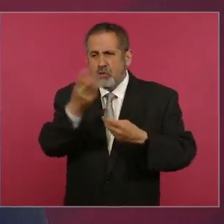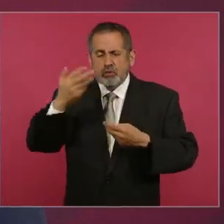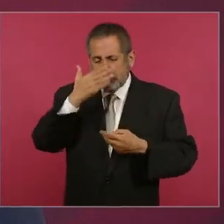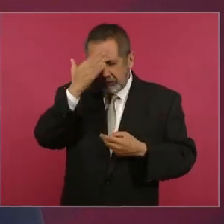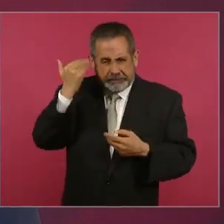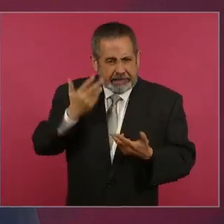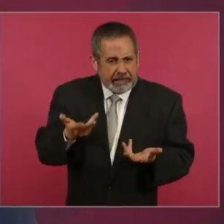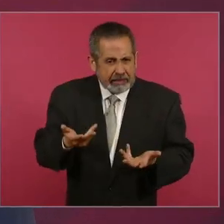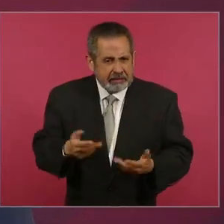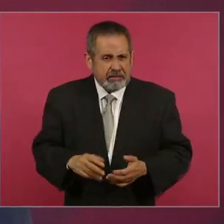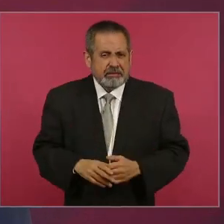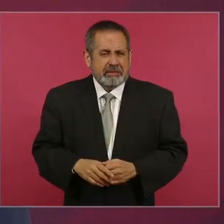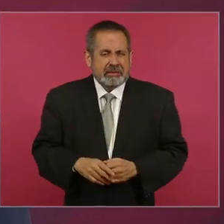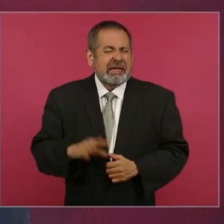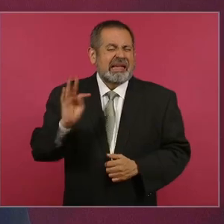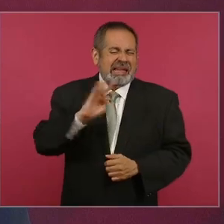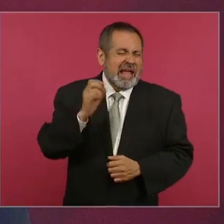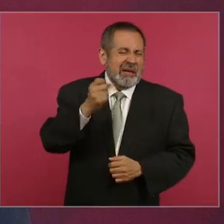mejor